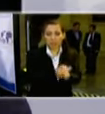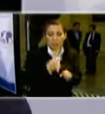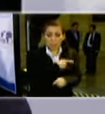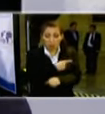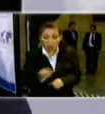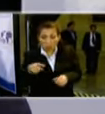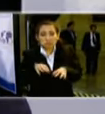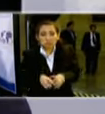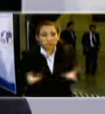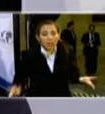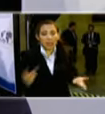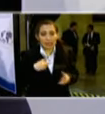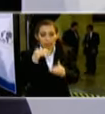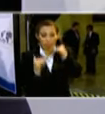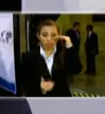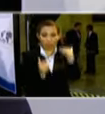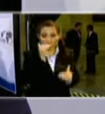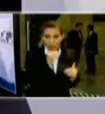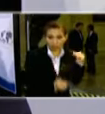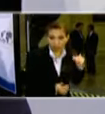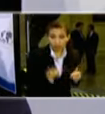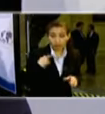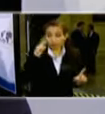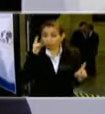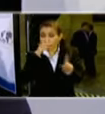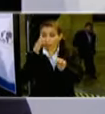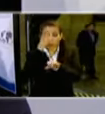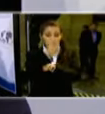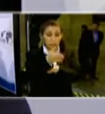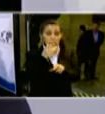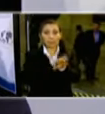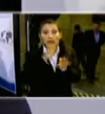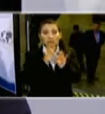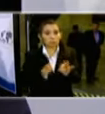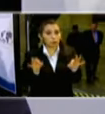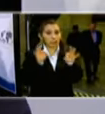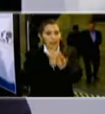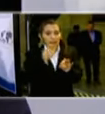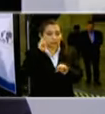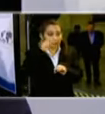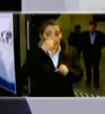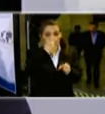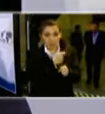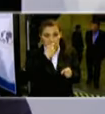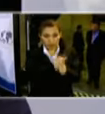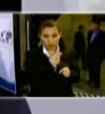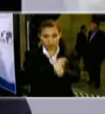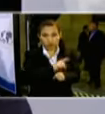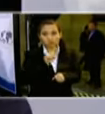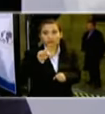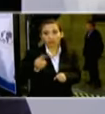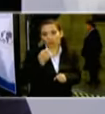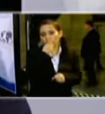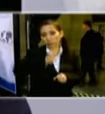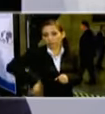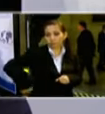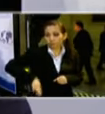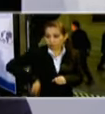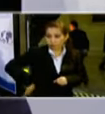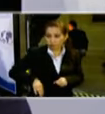pobreza y de la desigualdad. Los retos más importantes que se observaron en un primer momento fueron, como ya se ha